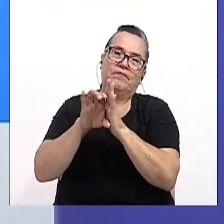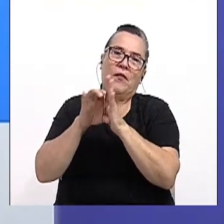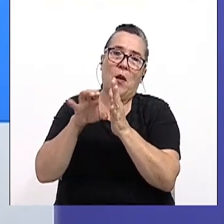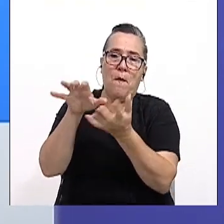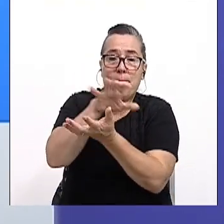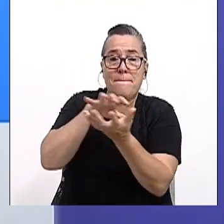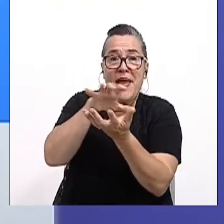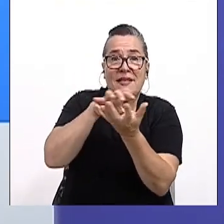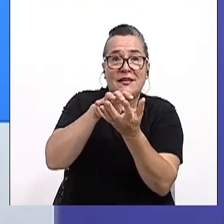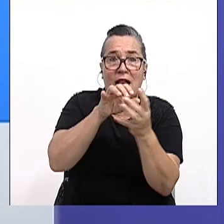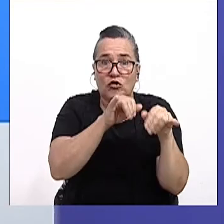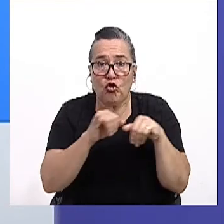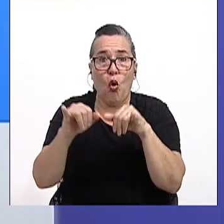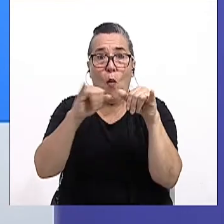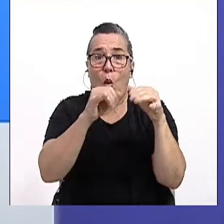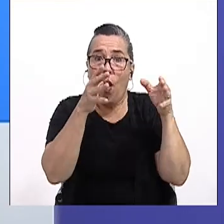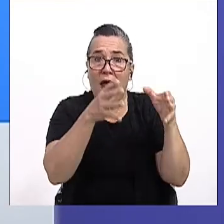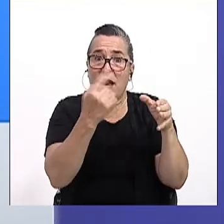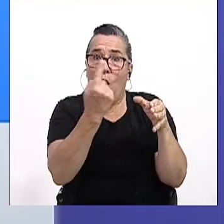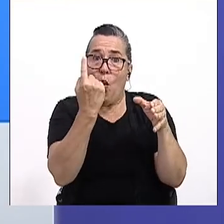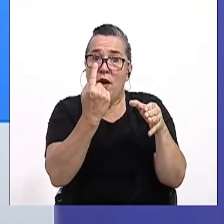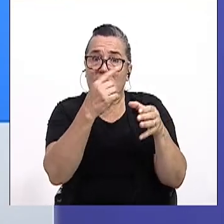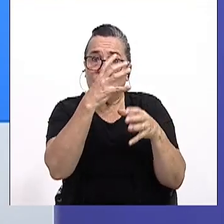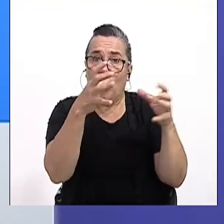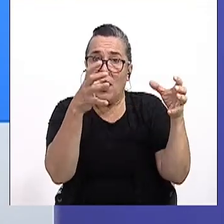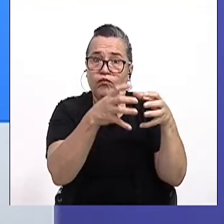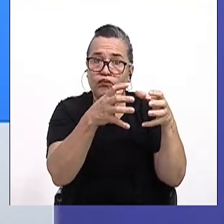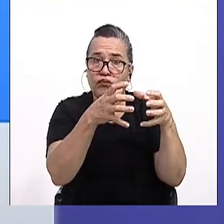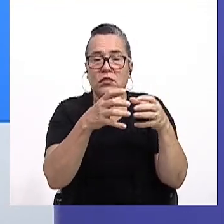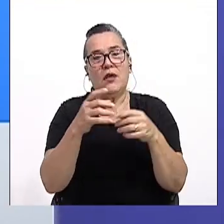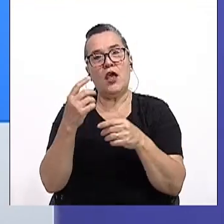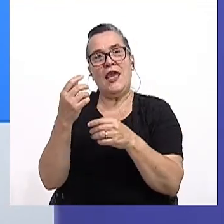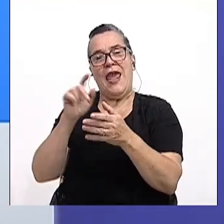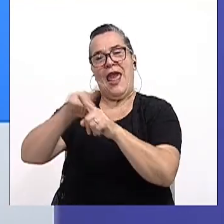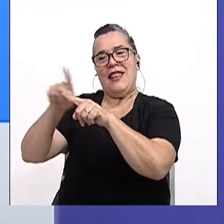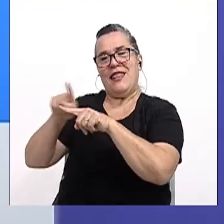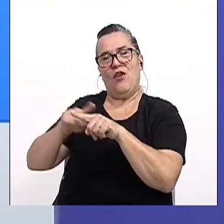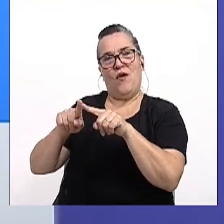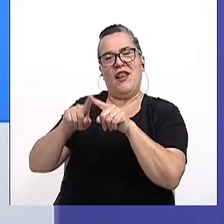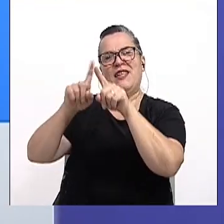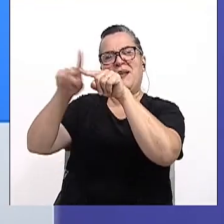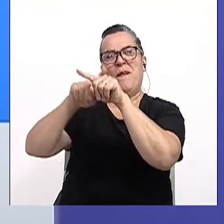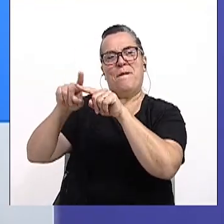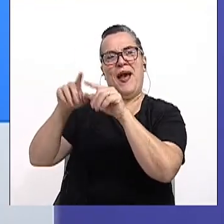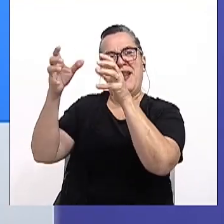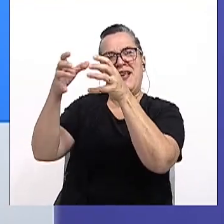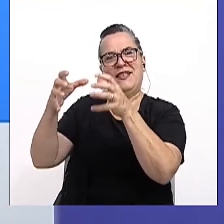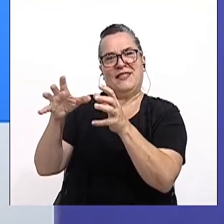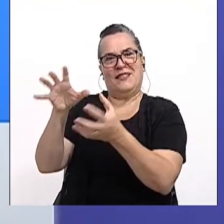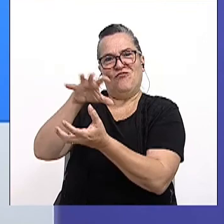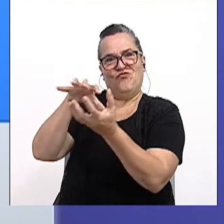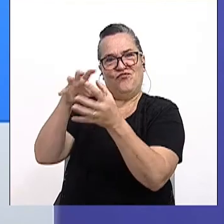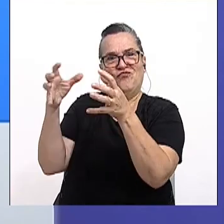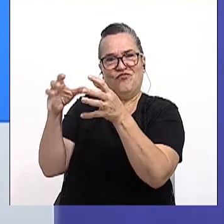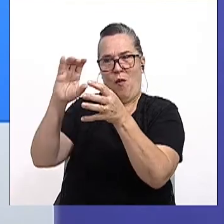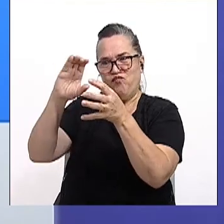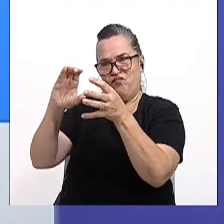mezclas homogéneas, una sola fase, y mezclas heterogéneas, varias fases, correcto.